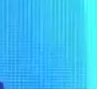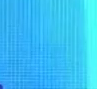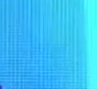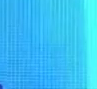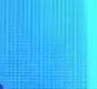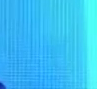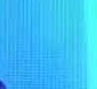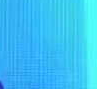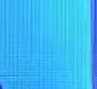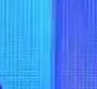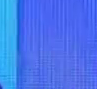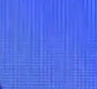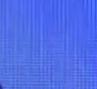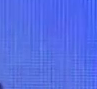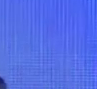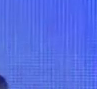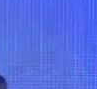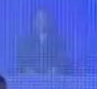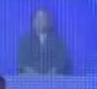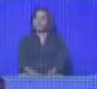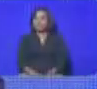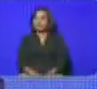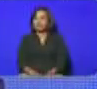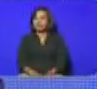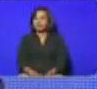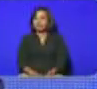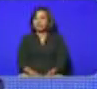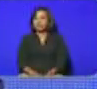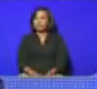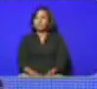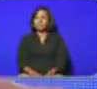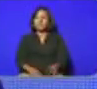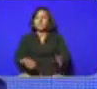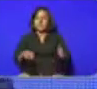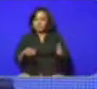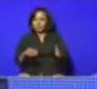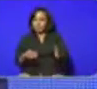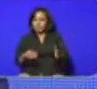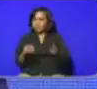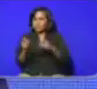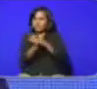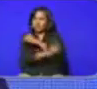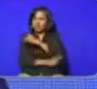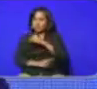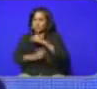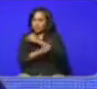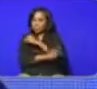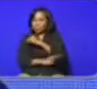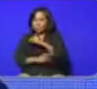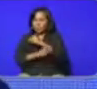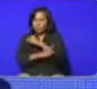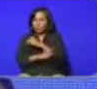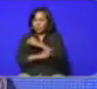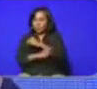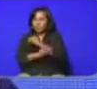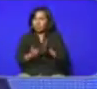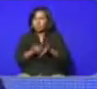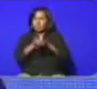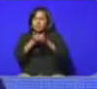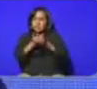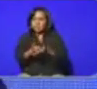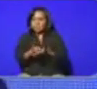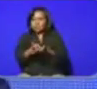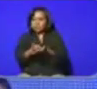tema académico. Reitero, en un país se te forma en oficios generales,